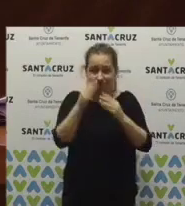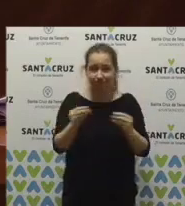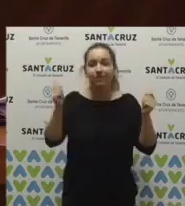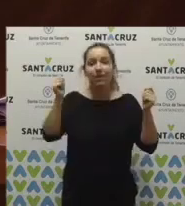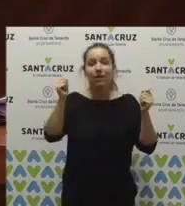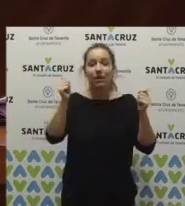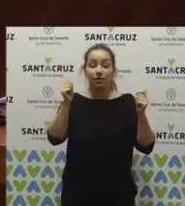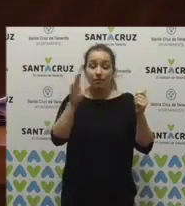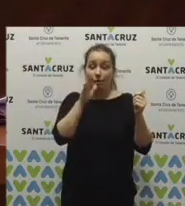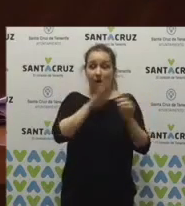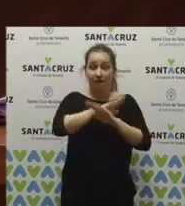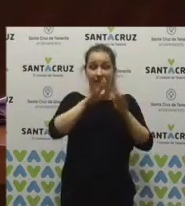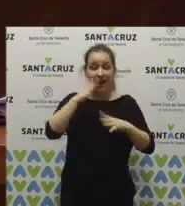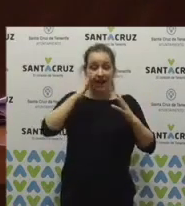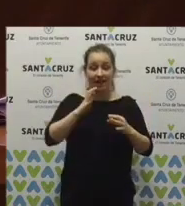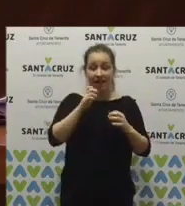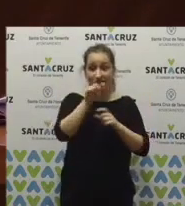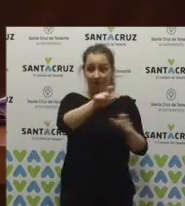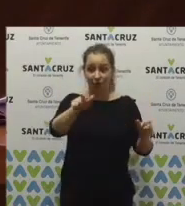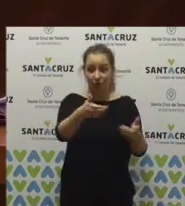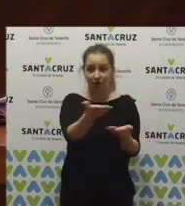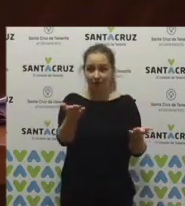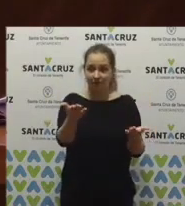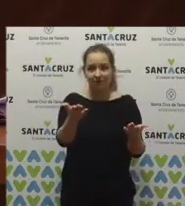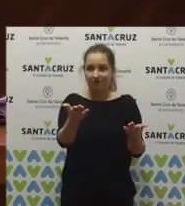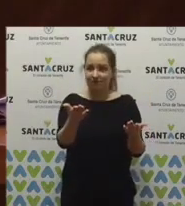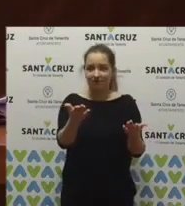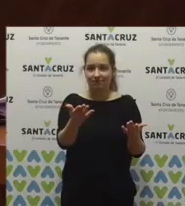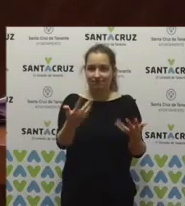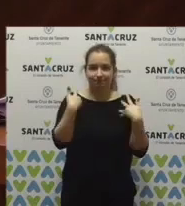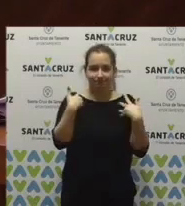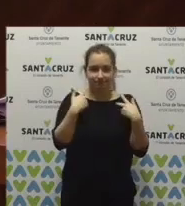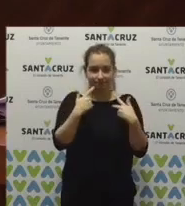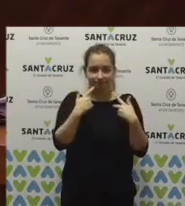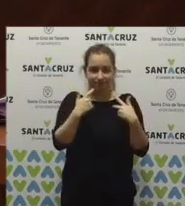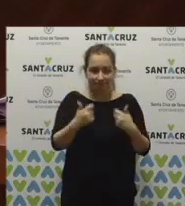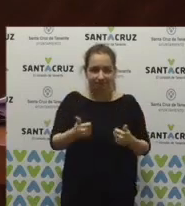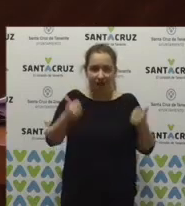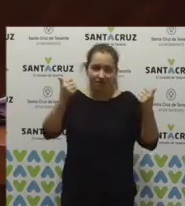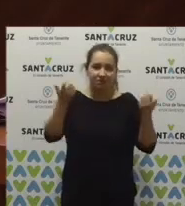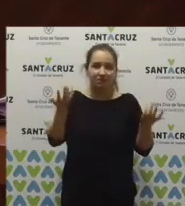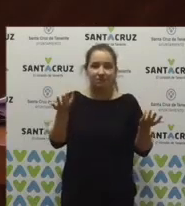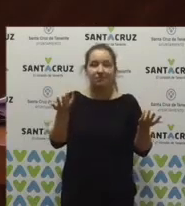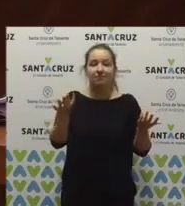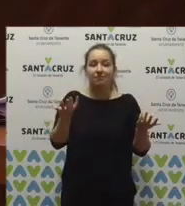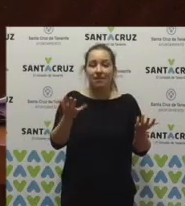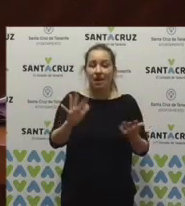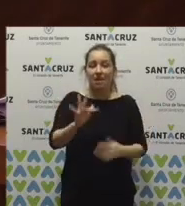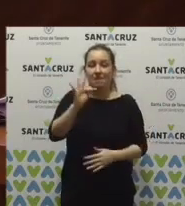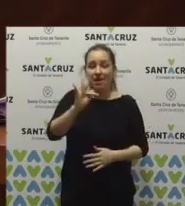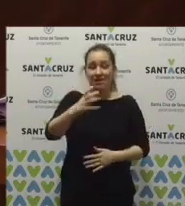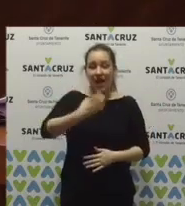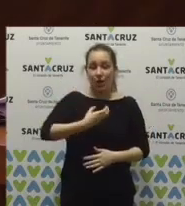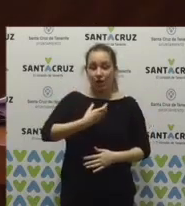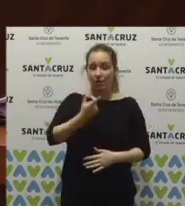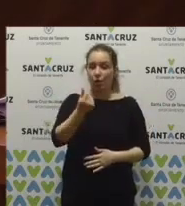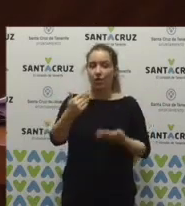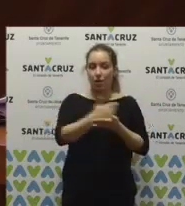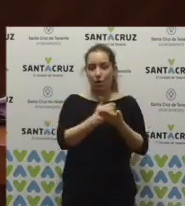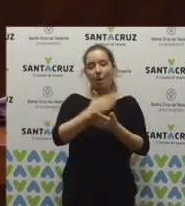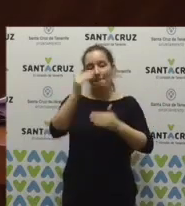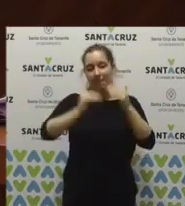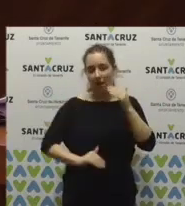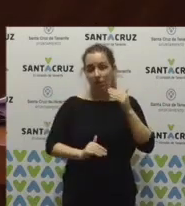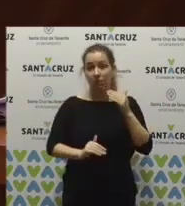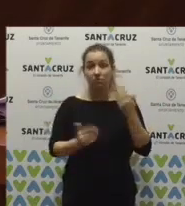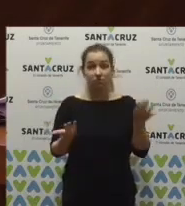aumentan creo que se ha enfatizado por parte de todos los grupos la idea de que tiene que haber una respuesta en materia de política social muy